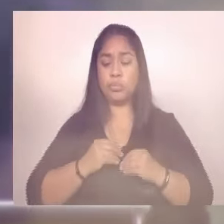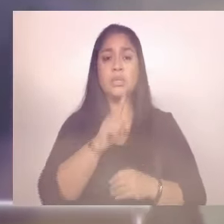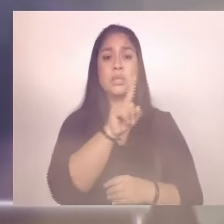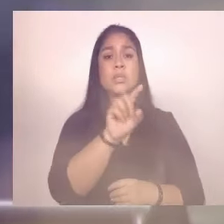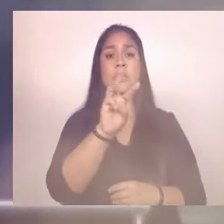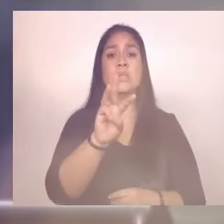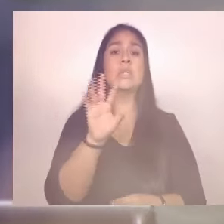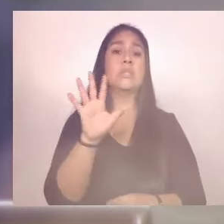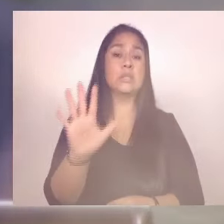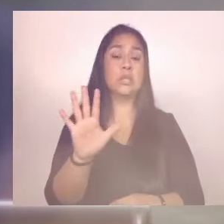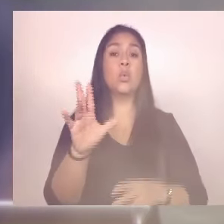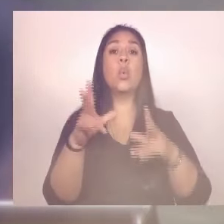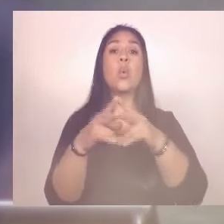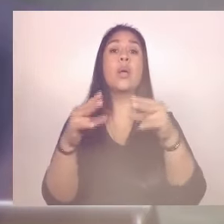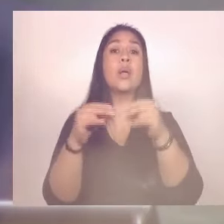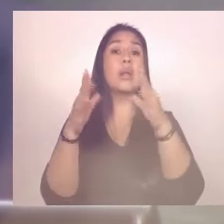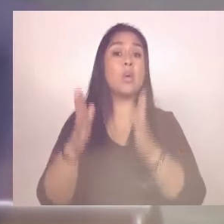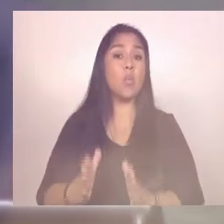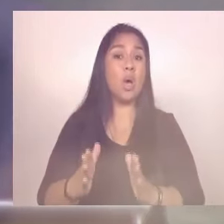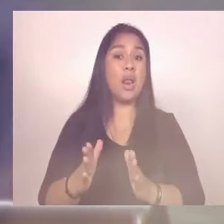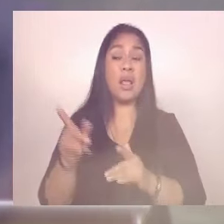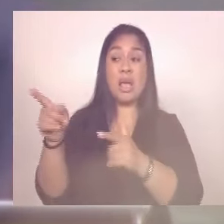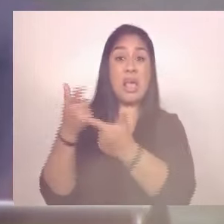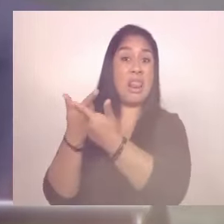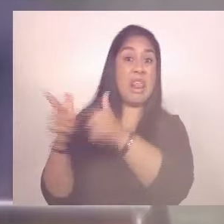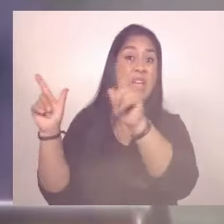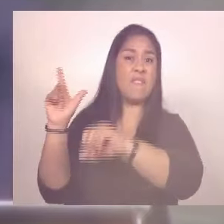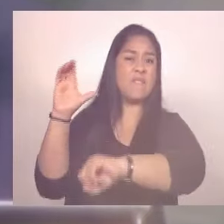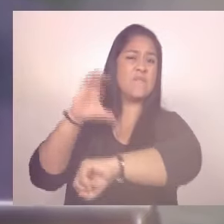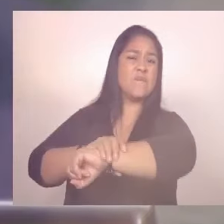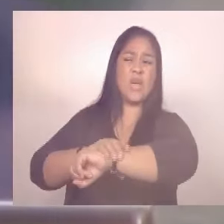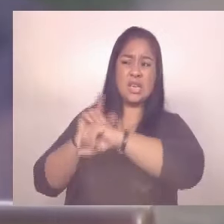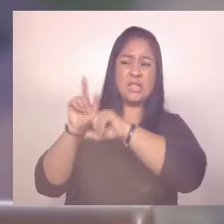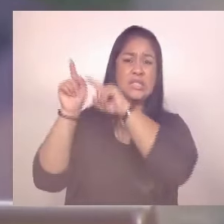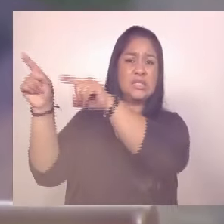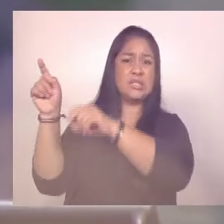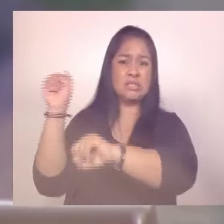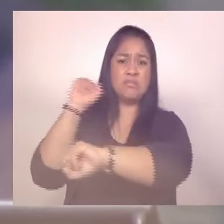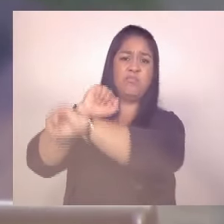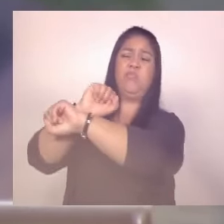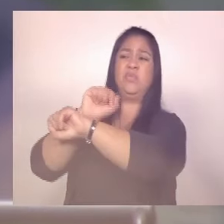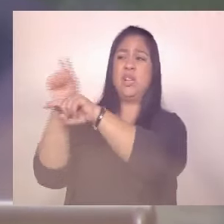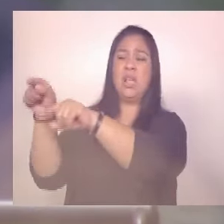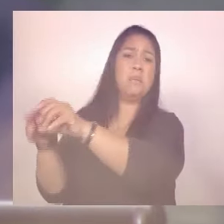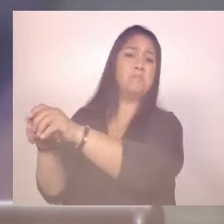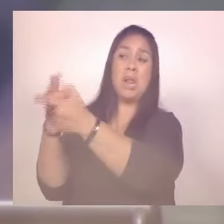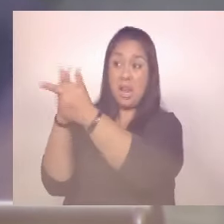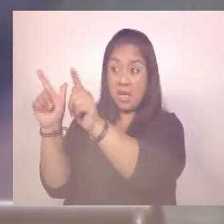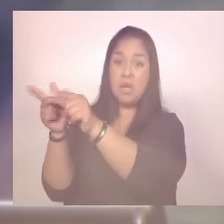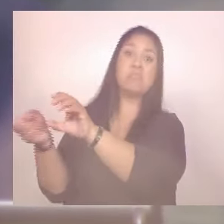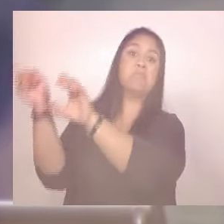a 135 hermanos nicaragüenses que fueron liberados de la prisión arbitraria de su